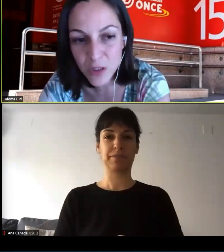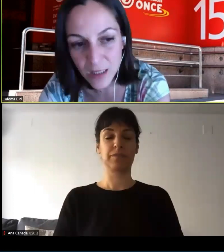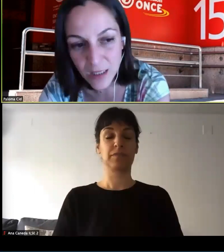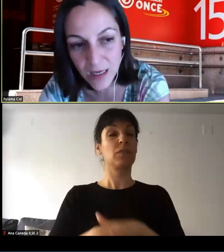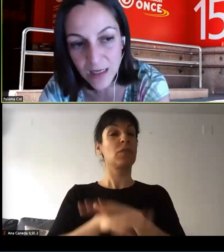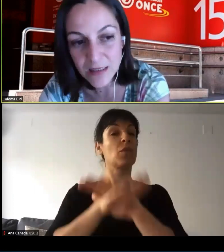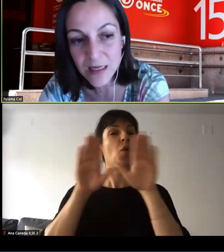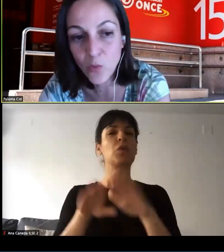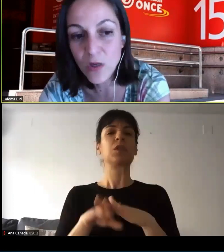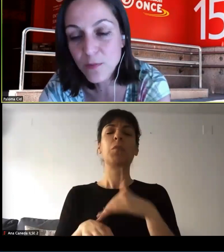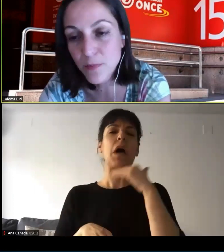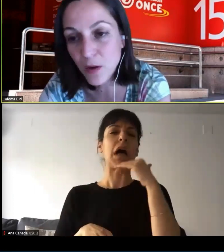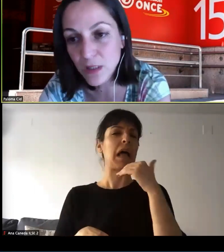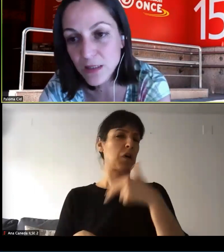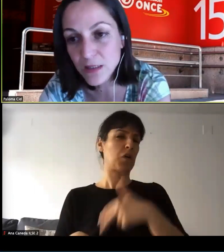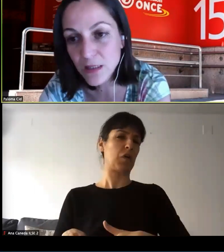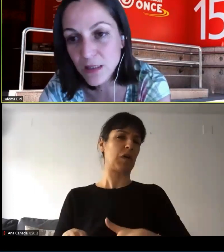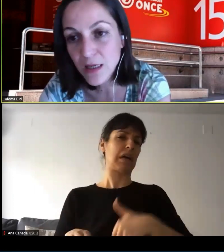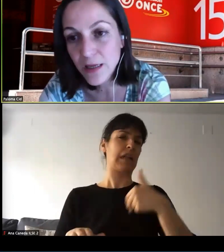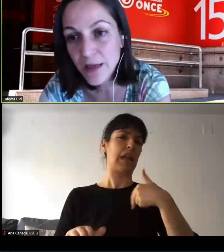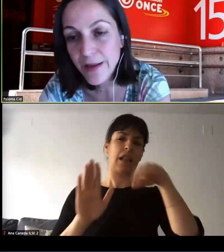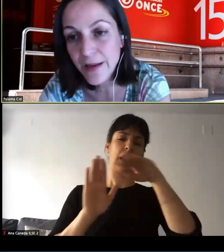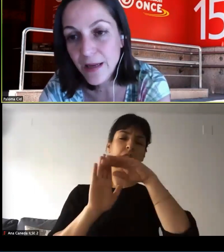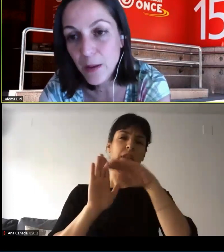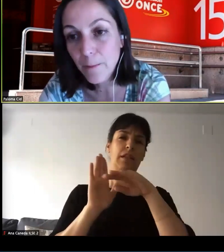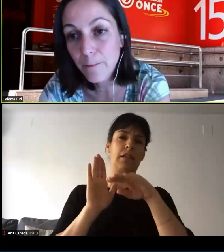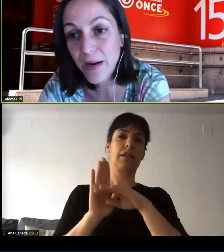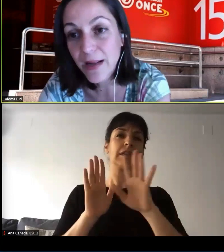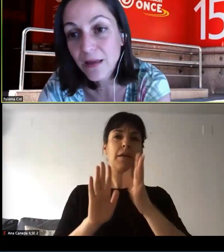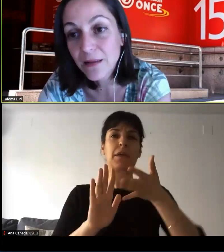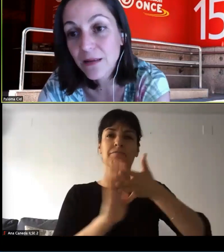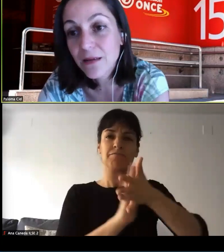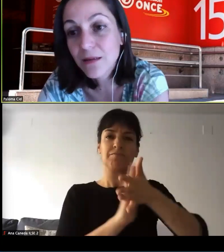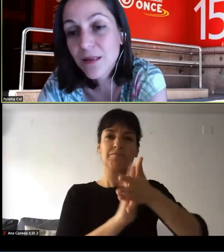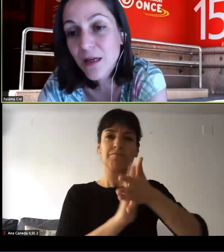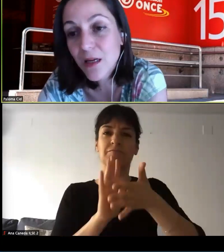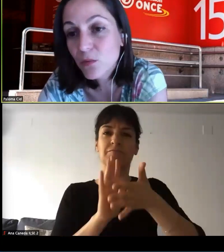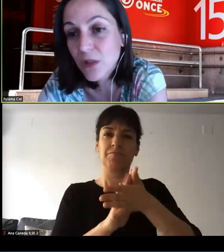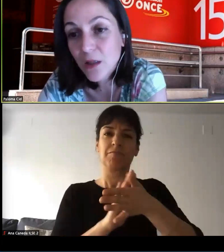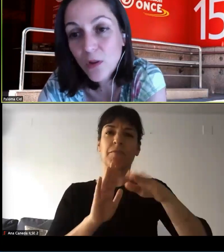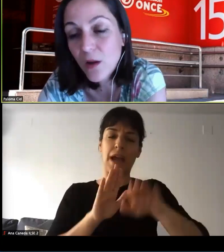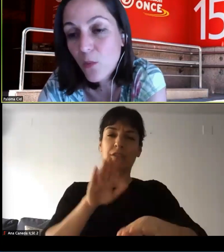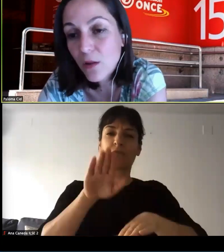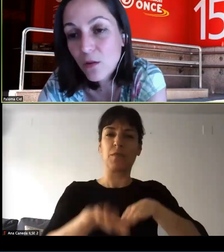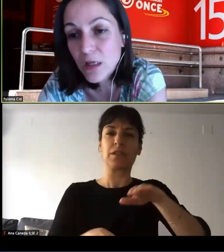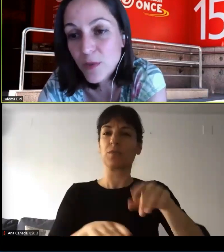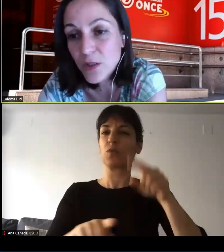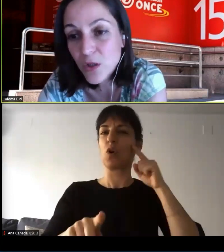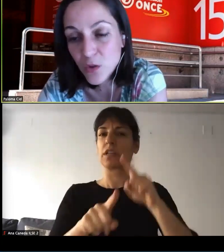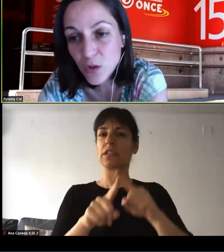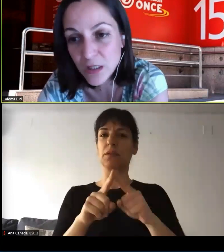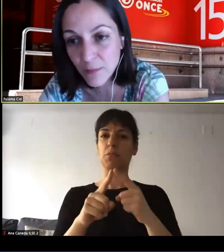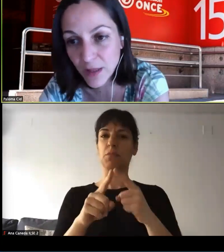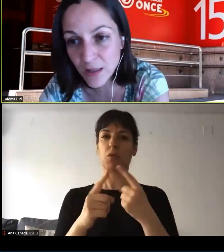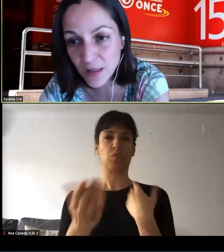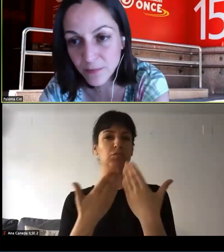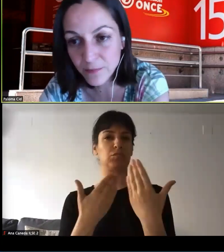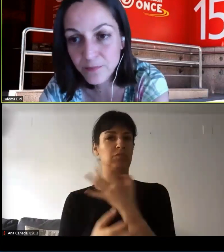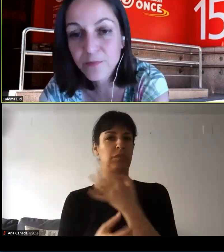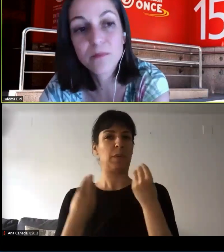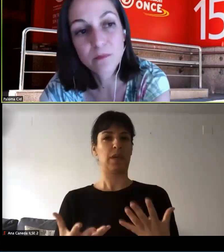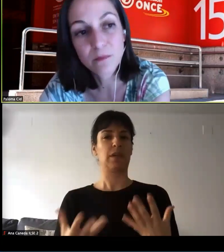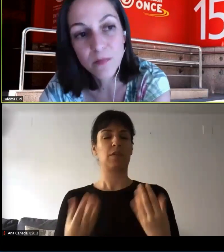principios generales y algunas pautas para tener un trato adecuado con las personas con discapacidad.